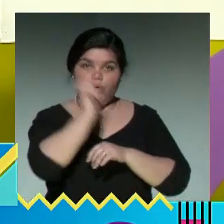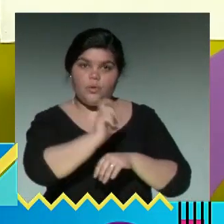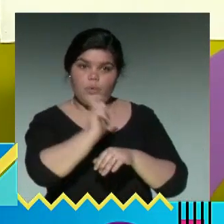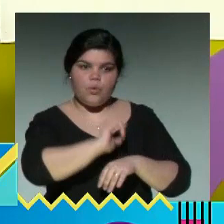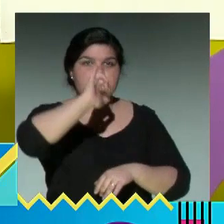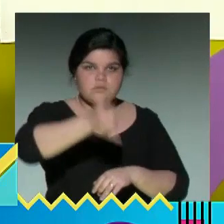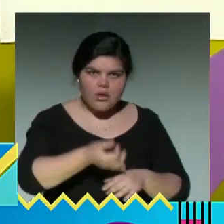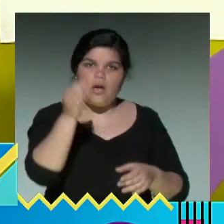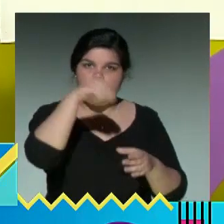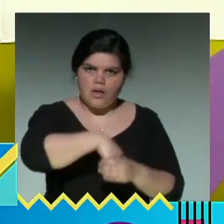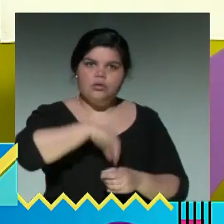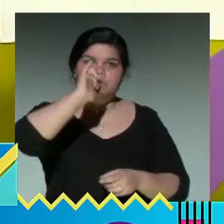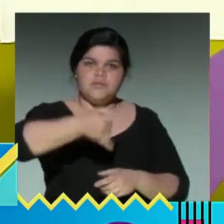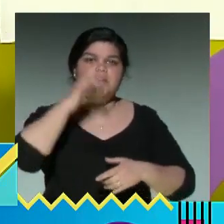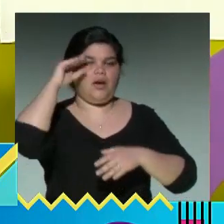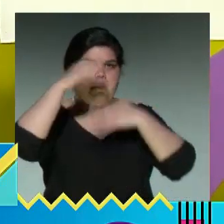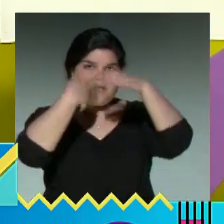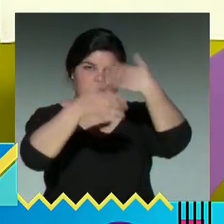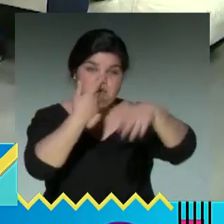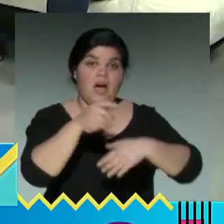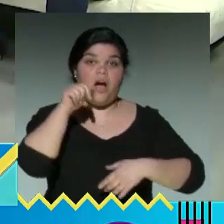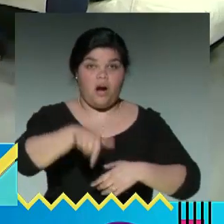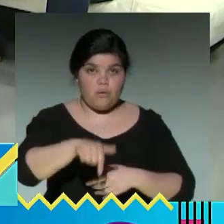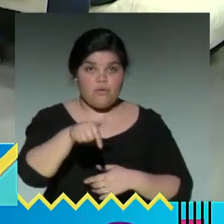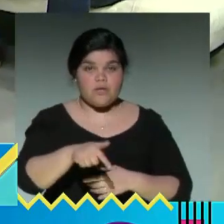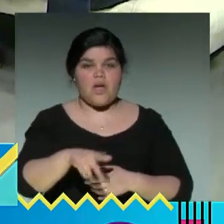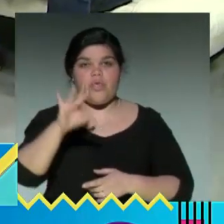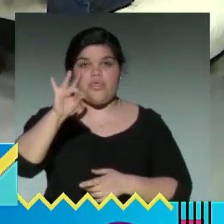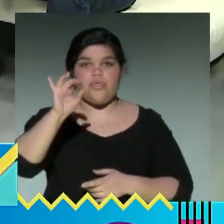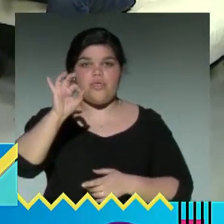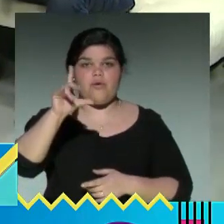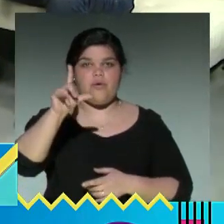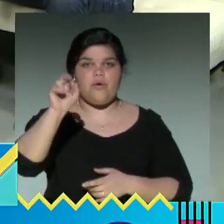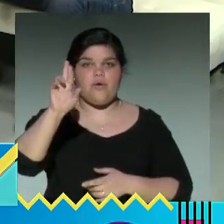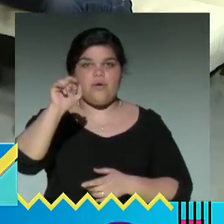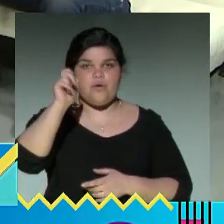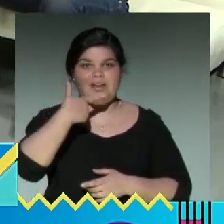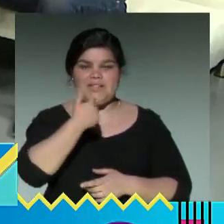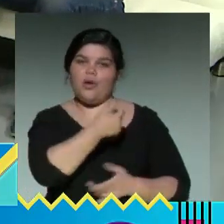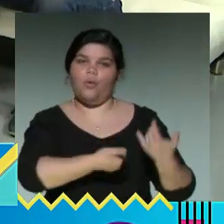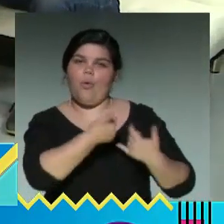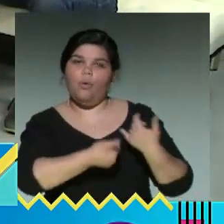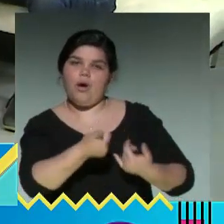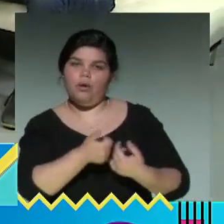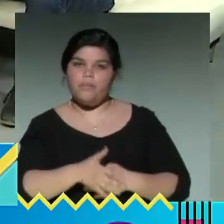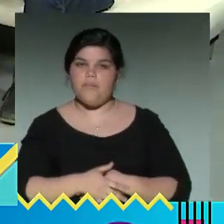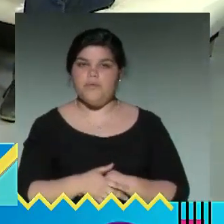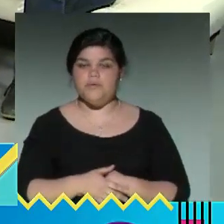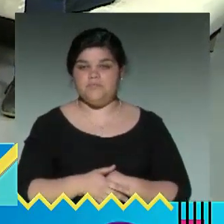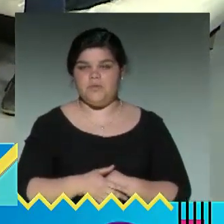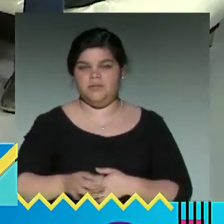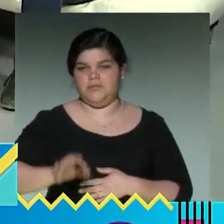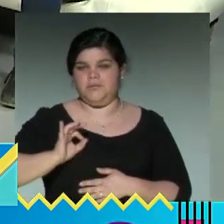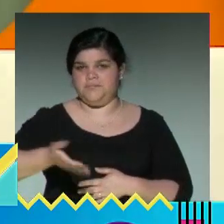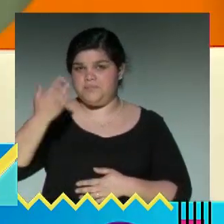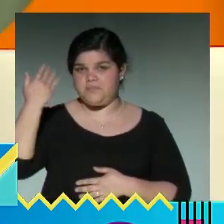exenta de esa formación académica, así que le vamos a dar lugar a Dolores para que nos comentes de esa formación. Sí, hace unos años empezamos